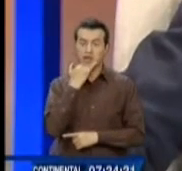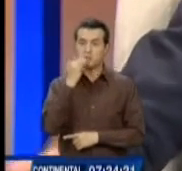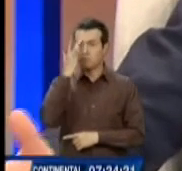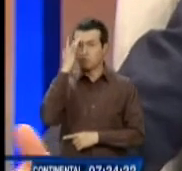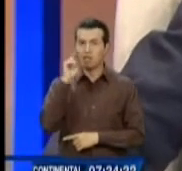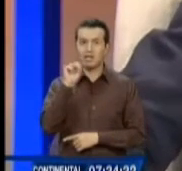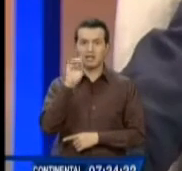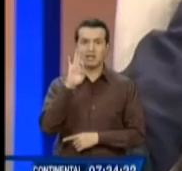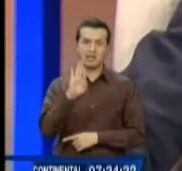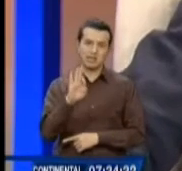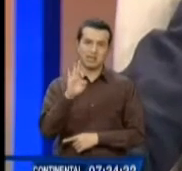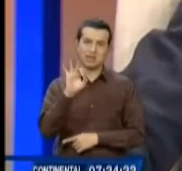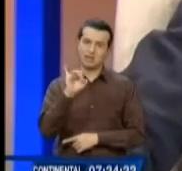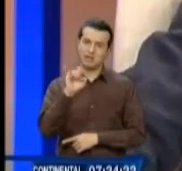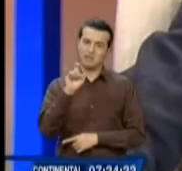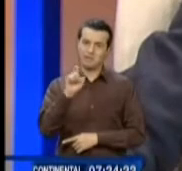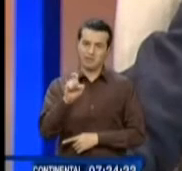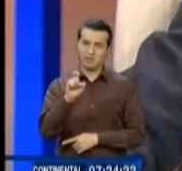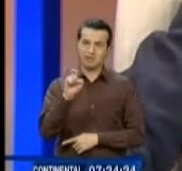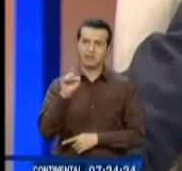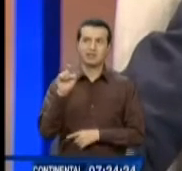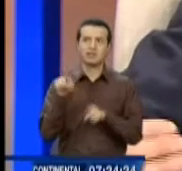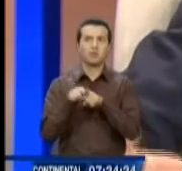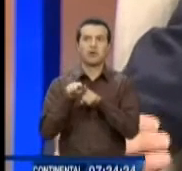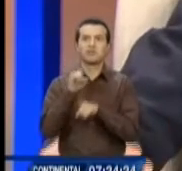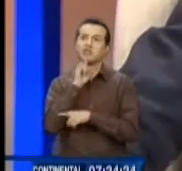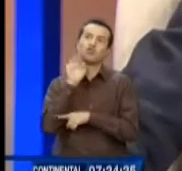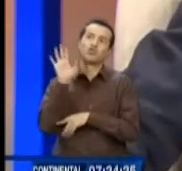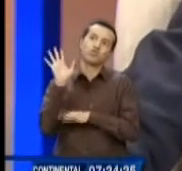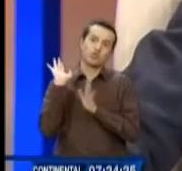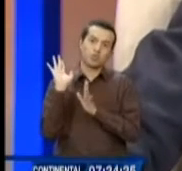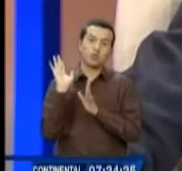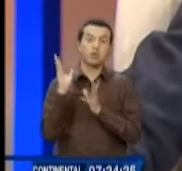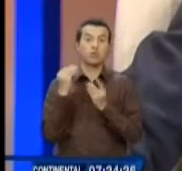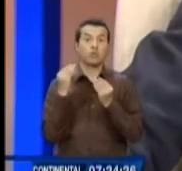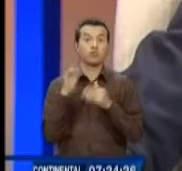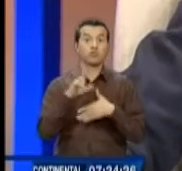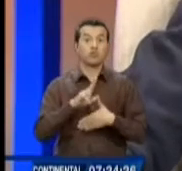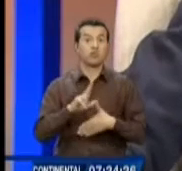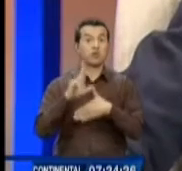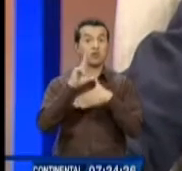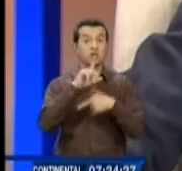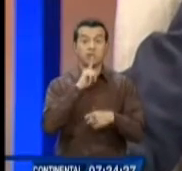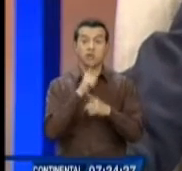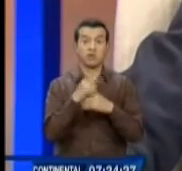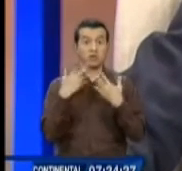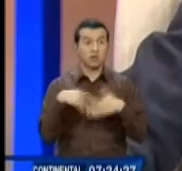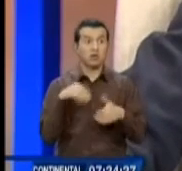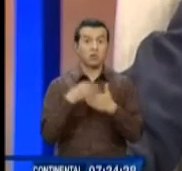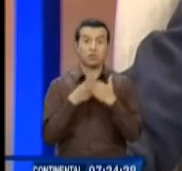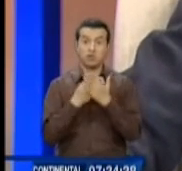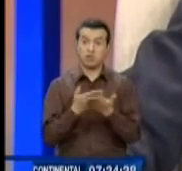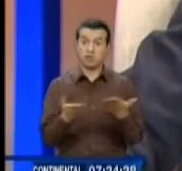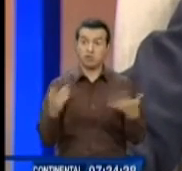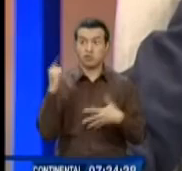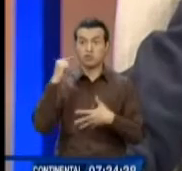es un poco el Hollywood de este tema, ¿no? Y Netflix está entrando fuertemente en Latinoamérica, están comprando